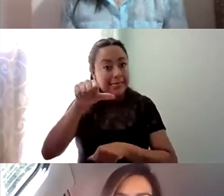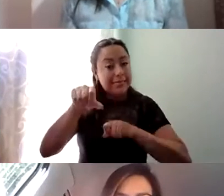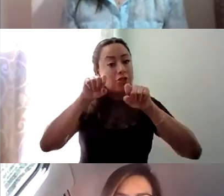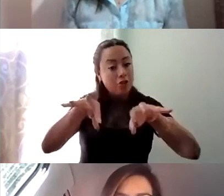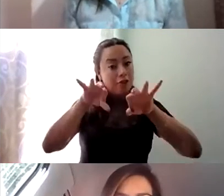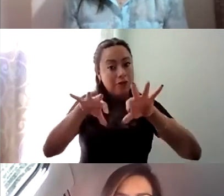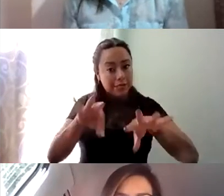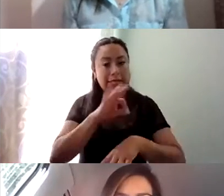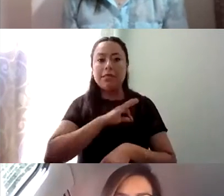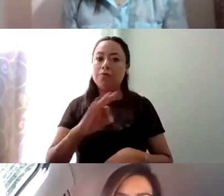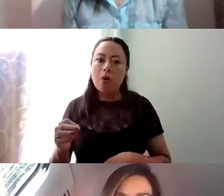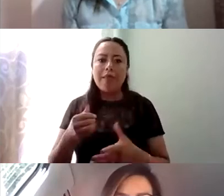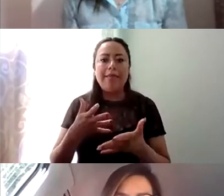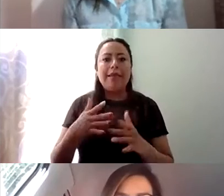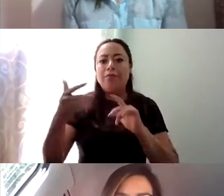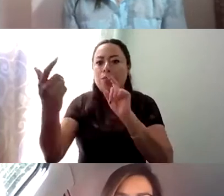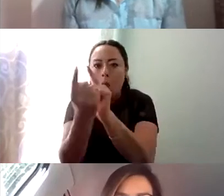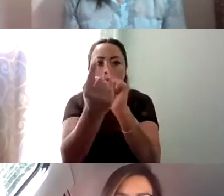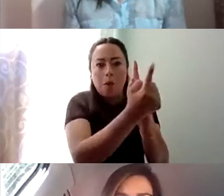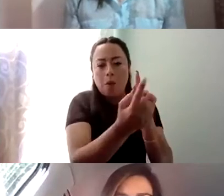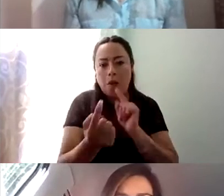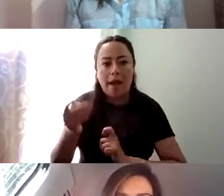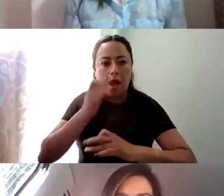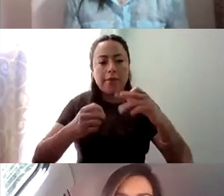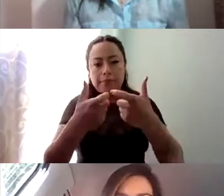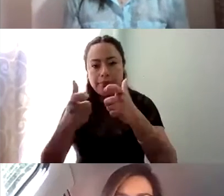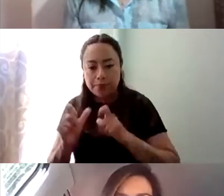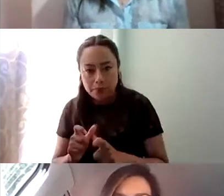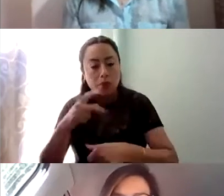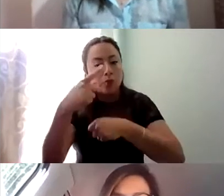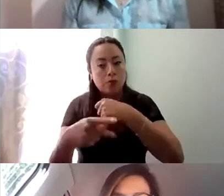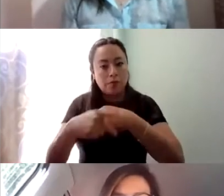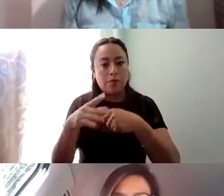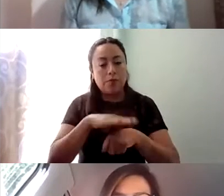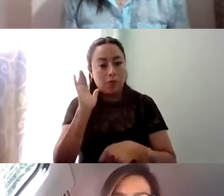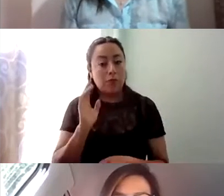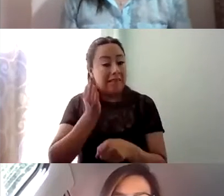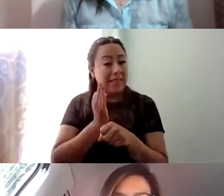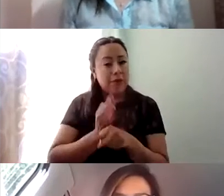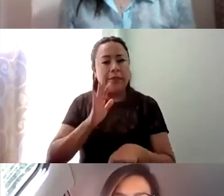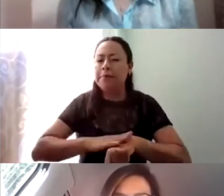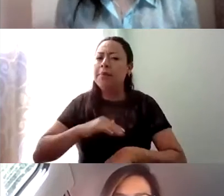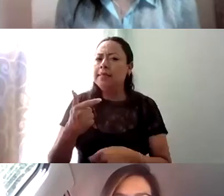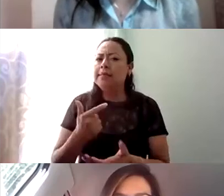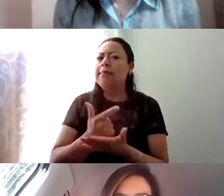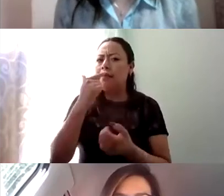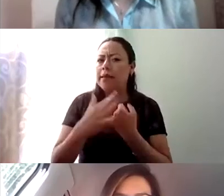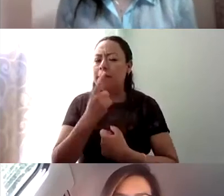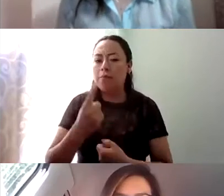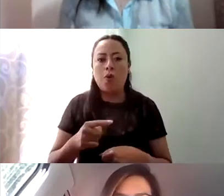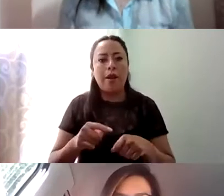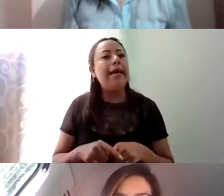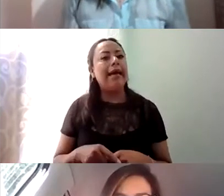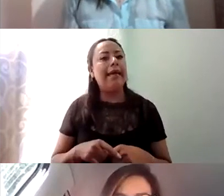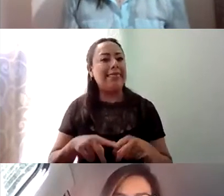a todos estos grupos en situación de vulnerabilidad que ahora se han visto más agravados por el tema de la pandemia.